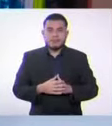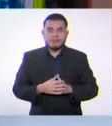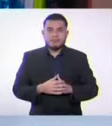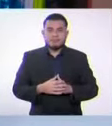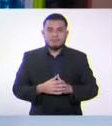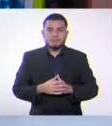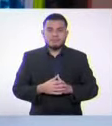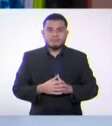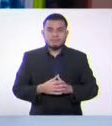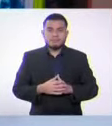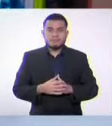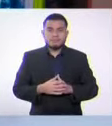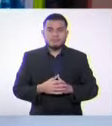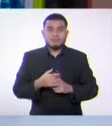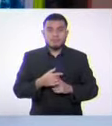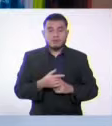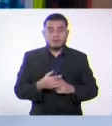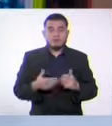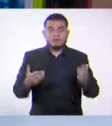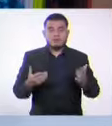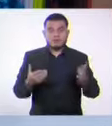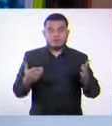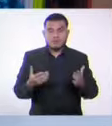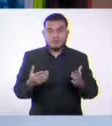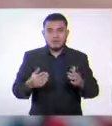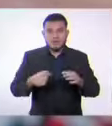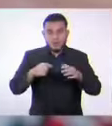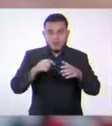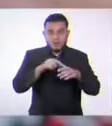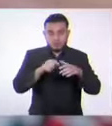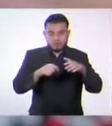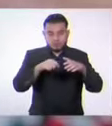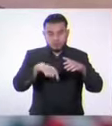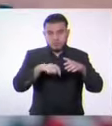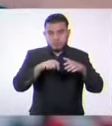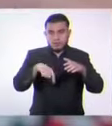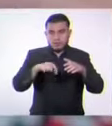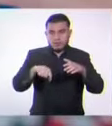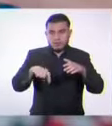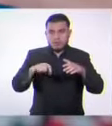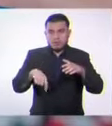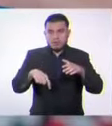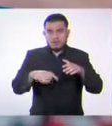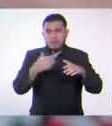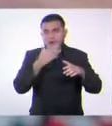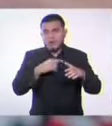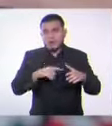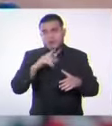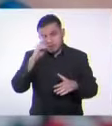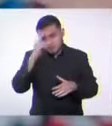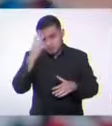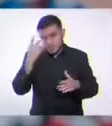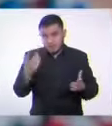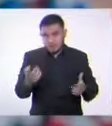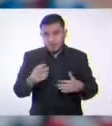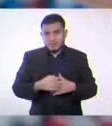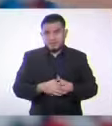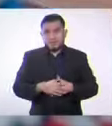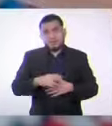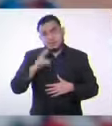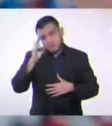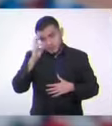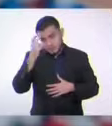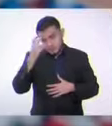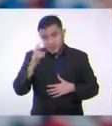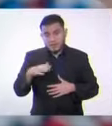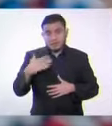en el recipiente se formaron gotitas de agua. ¿Qué significa esto? Significa